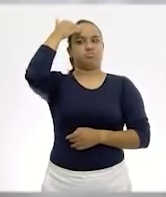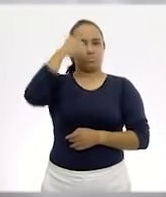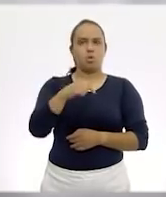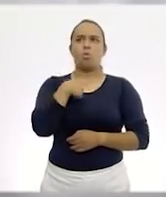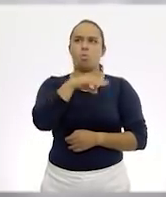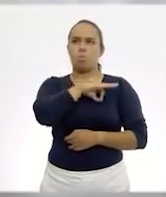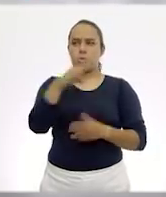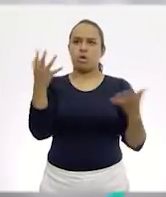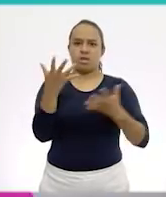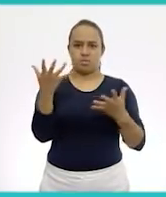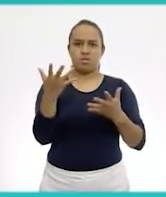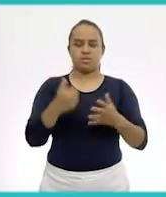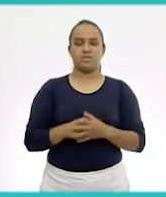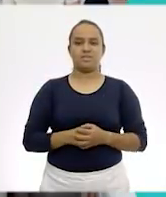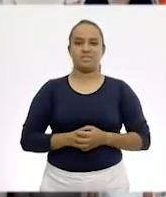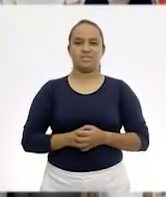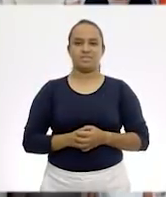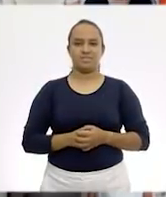hasta dónde puedes llegar.